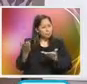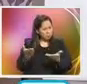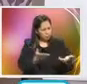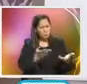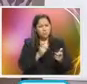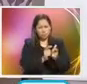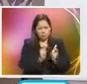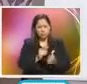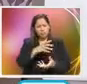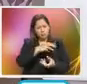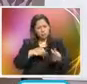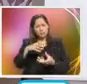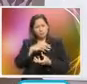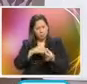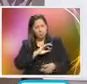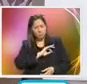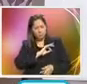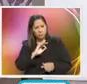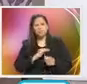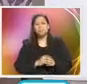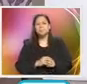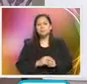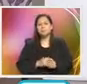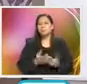la socialización,